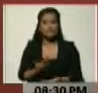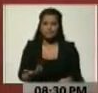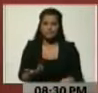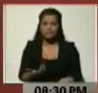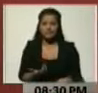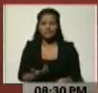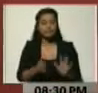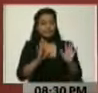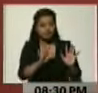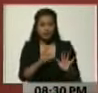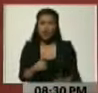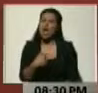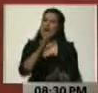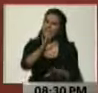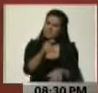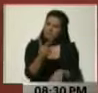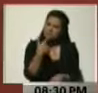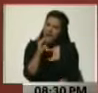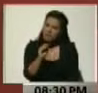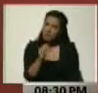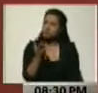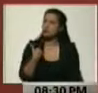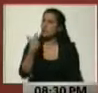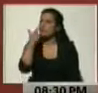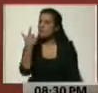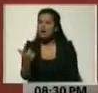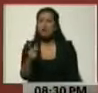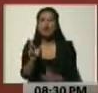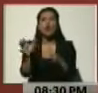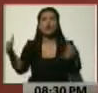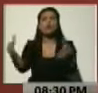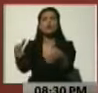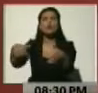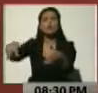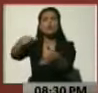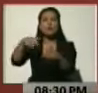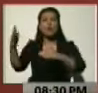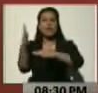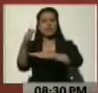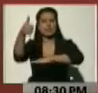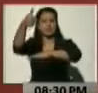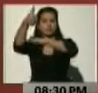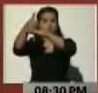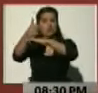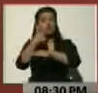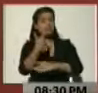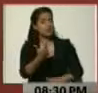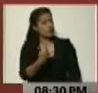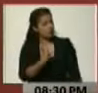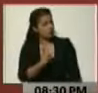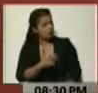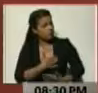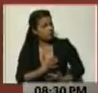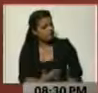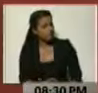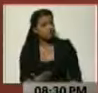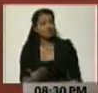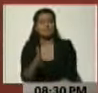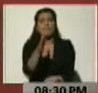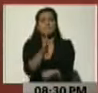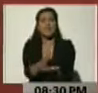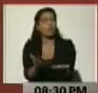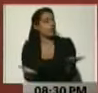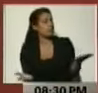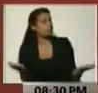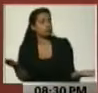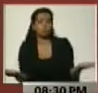jerarquía eclesiástica, el partido ese, diciendo que ellos van a ser mediadores en el diálogo. Si ellos